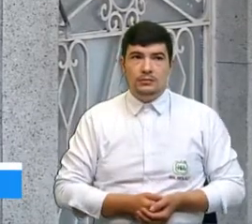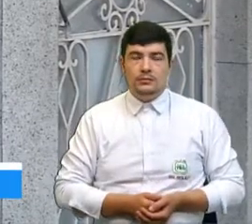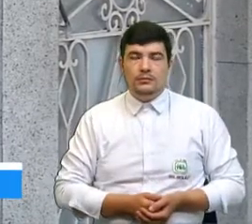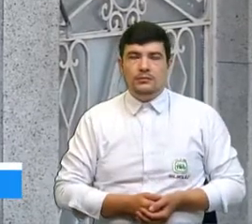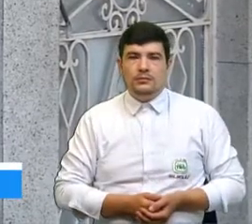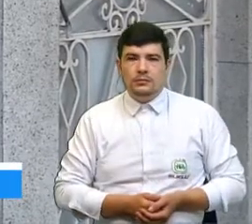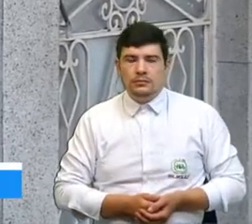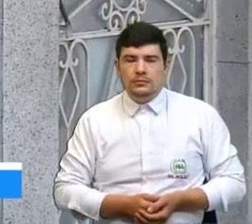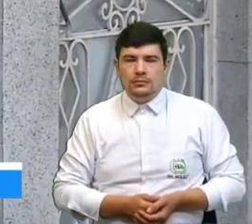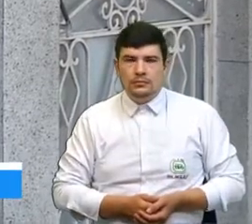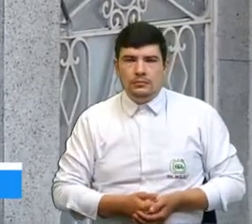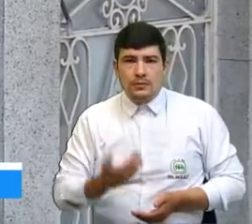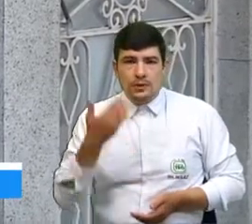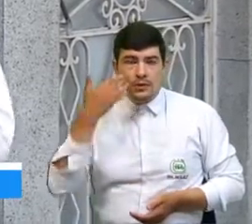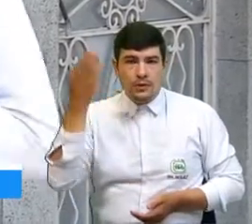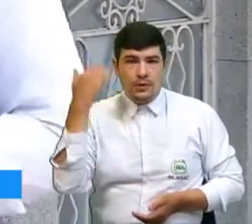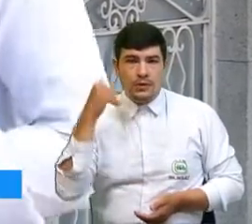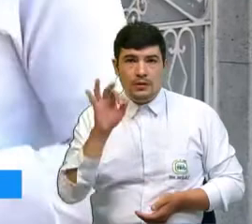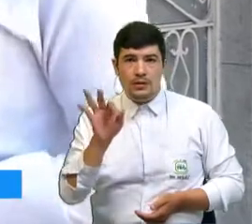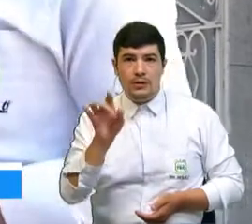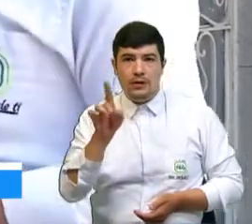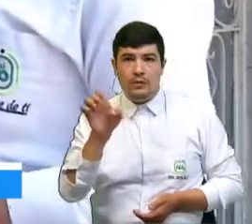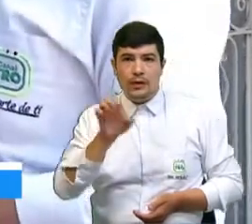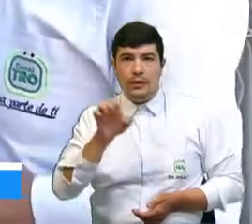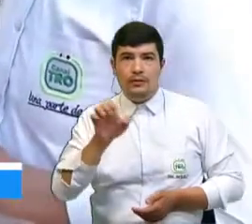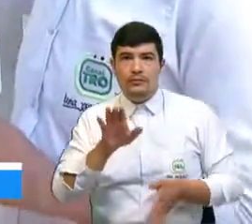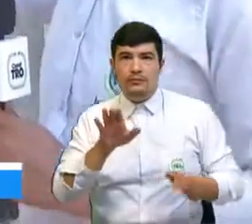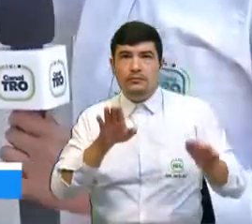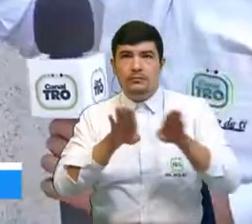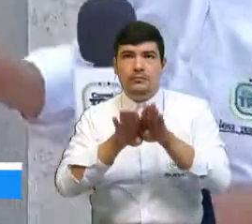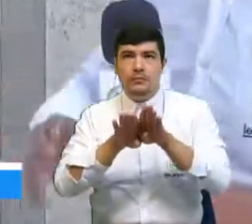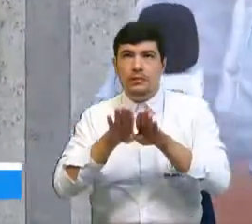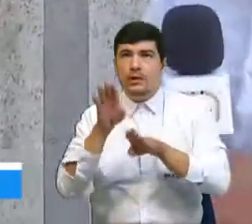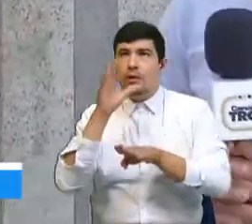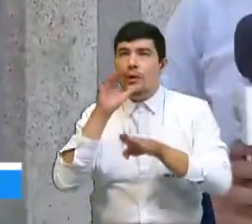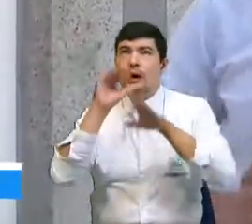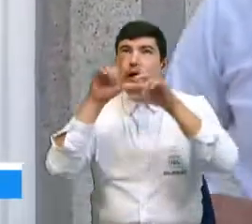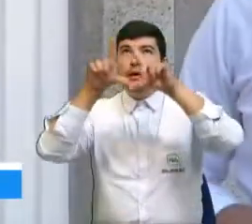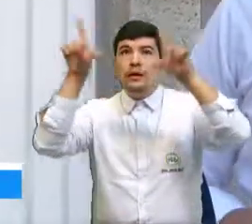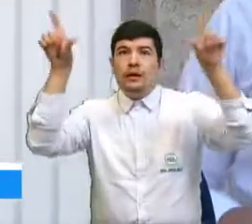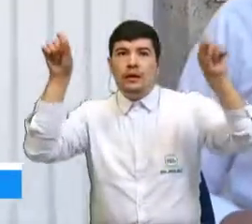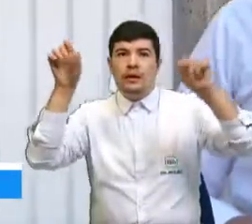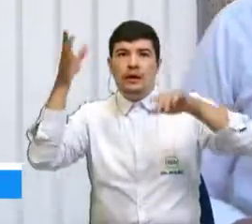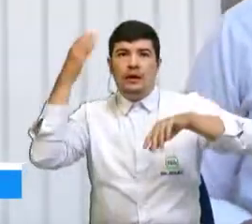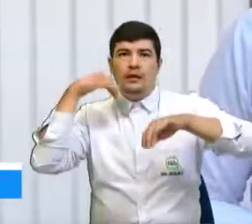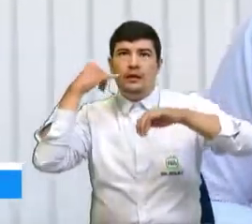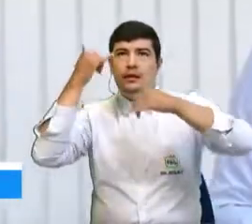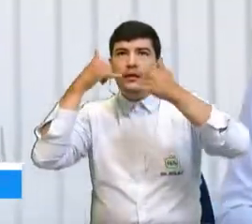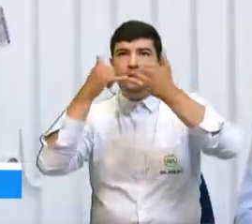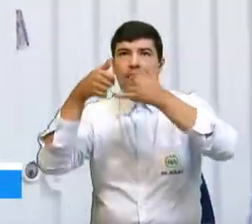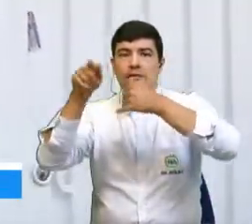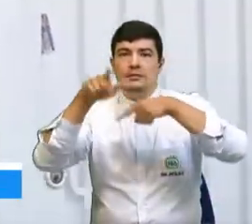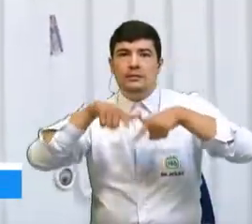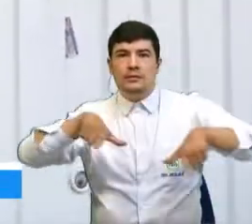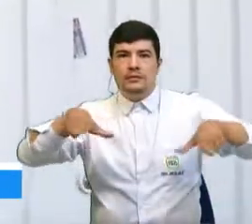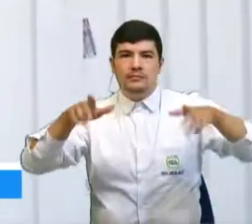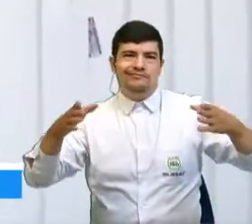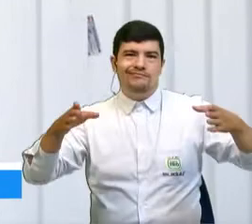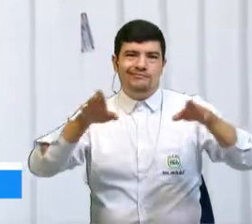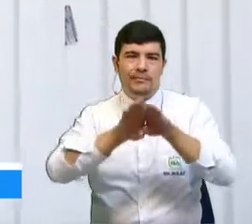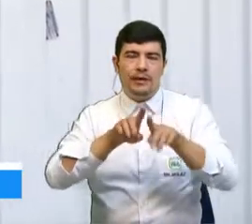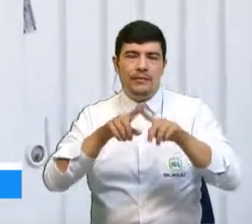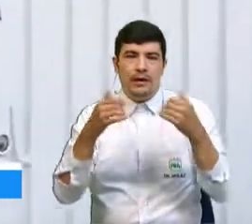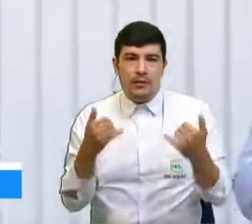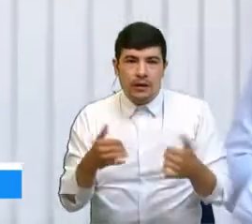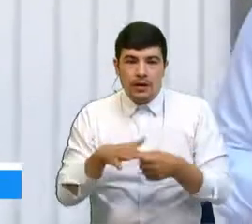desde el 31 de enero dejó de funcionar este espacio ya no tiene ni los letreros que lo identificaban ni nada de eso esto por el